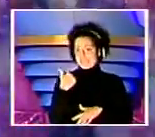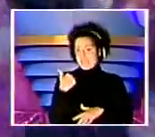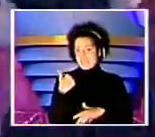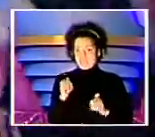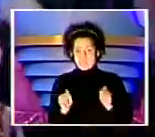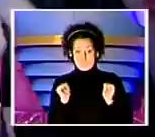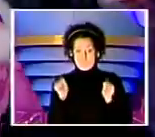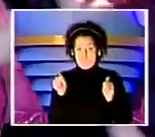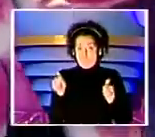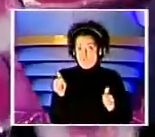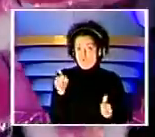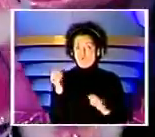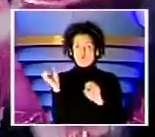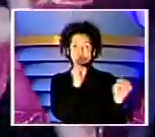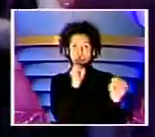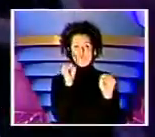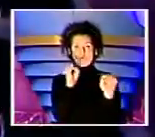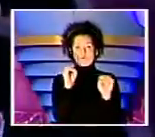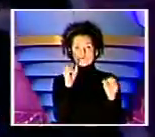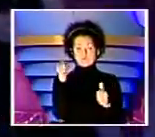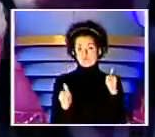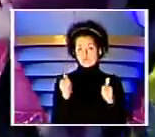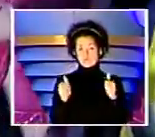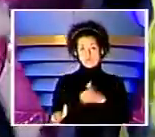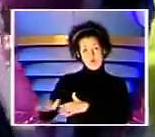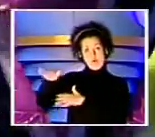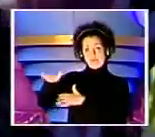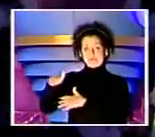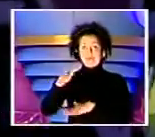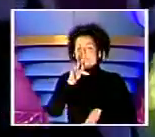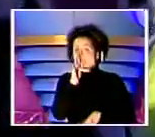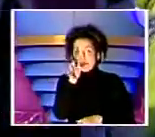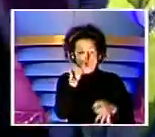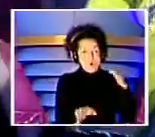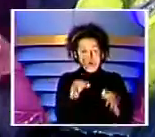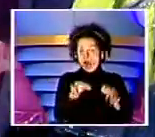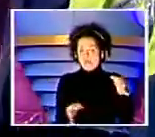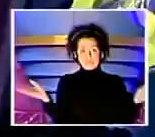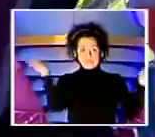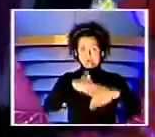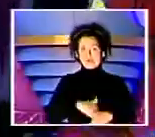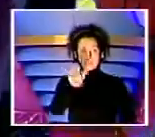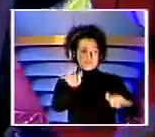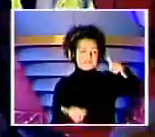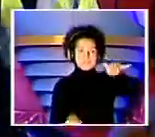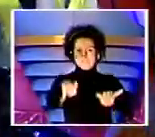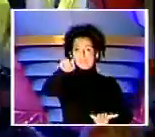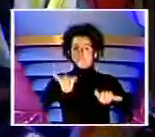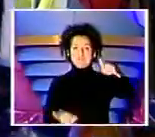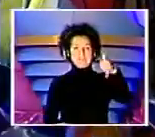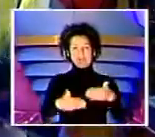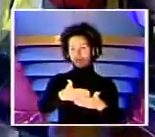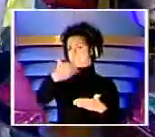el concurso de murgas adultas, aún no tenía jurado para deliberar. Manipulaciones de periodistas para